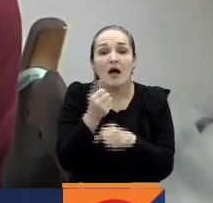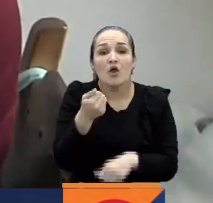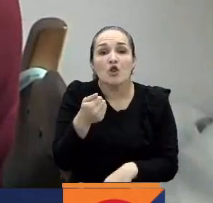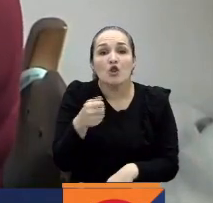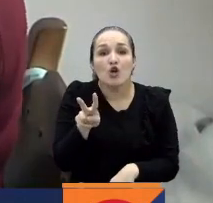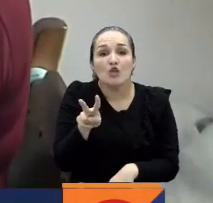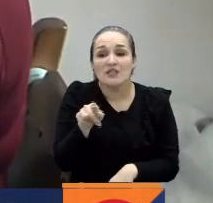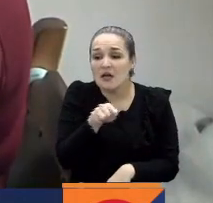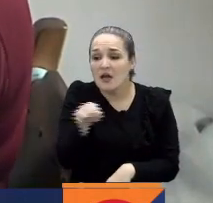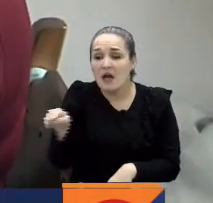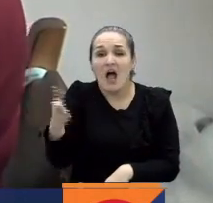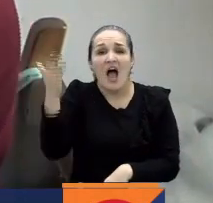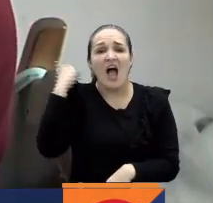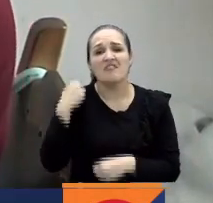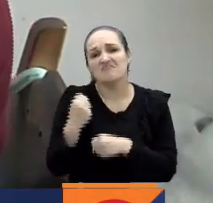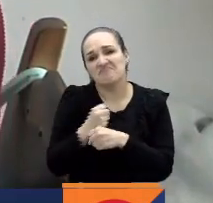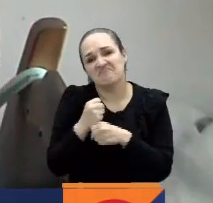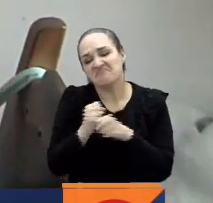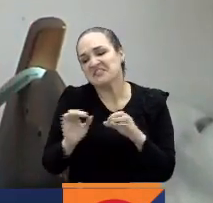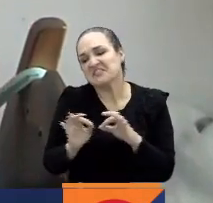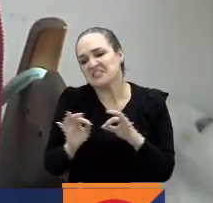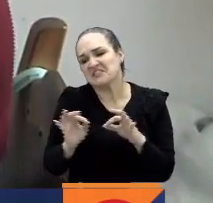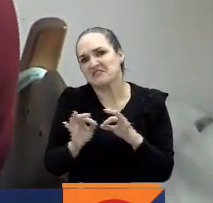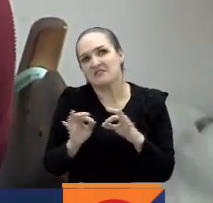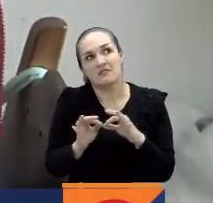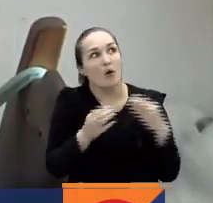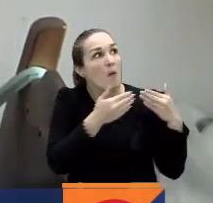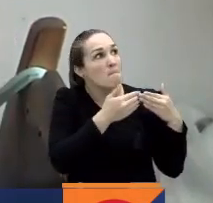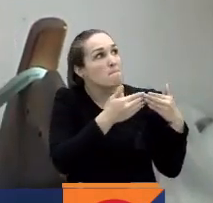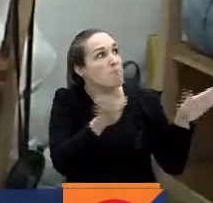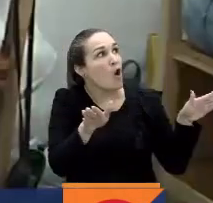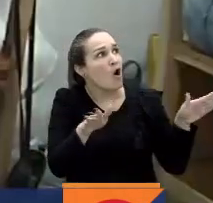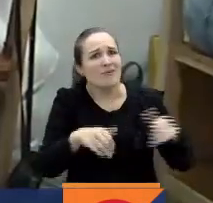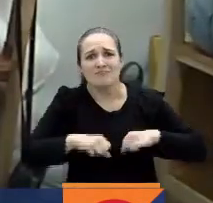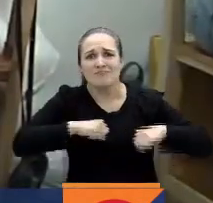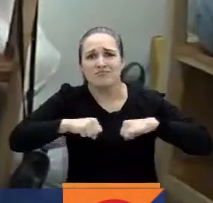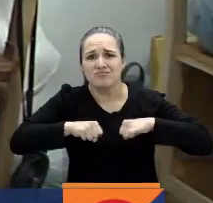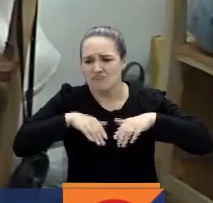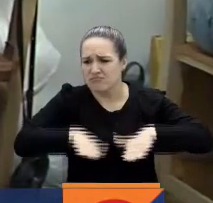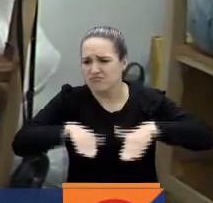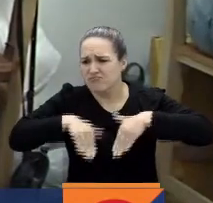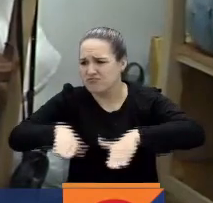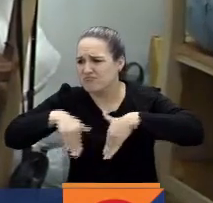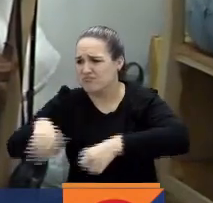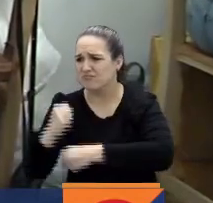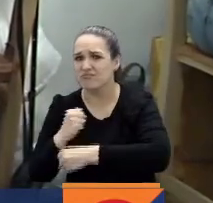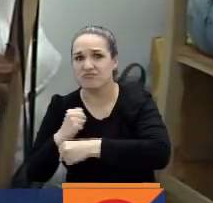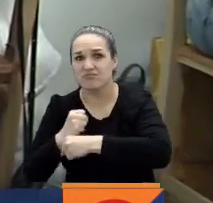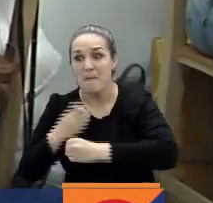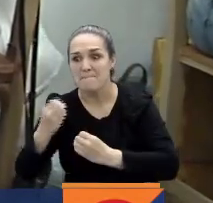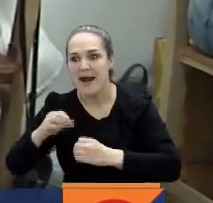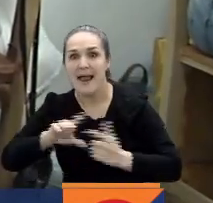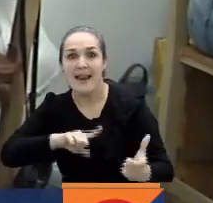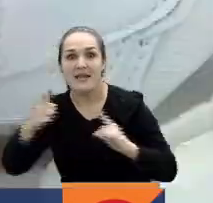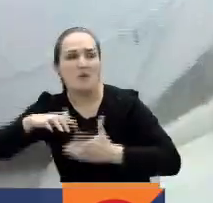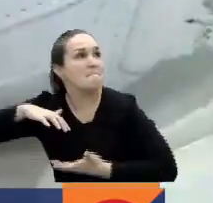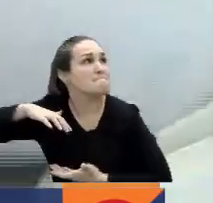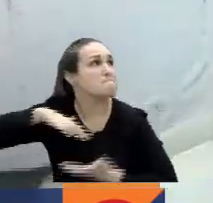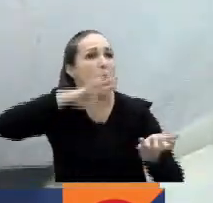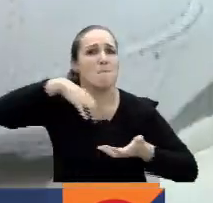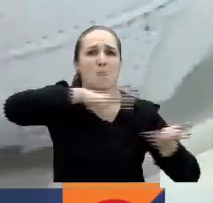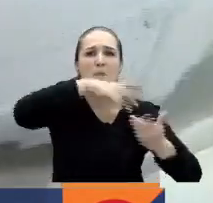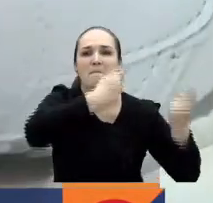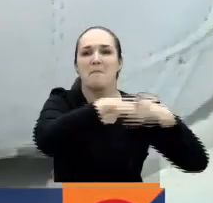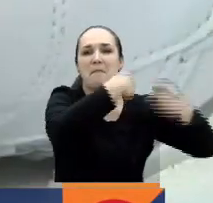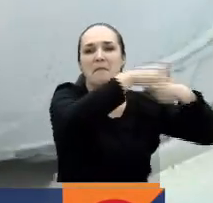últimas horas. El anuncio de la reapertura de la frontera obligó a acelerar las manos porque hay que tener lista la mercancía que después de años volverá